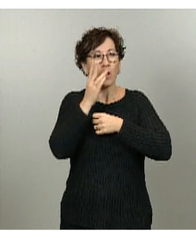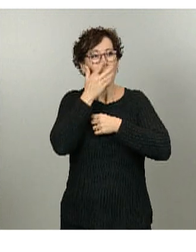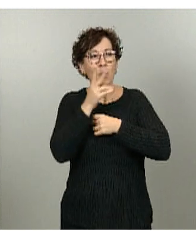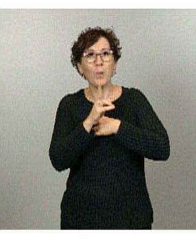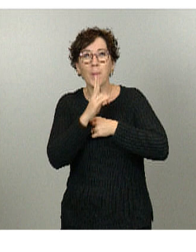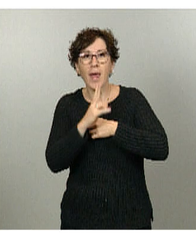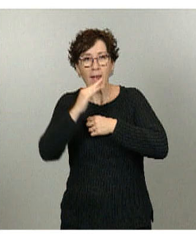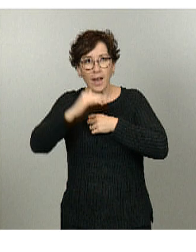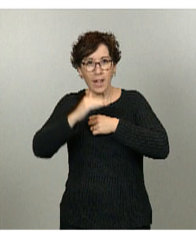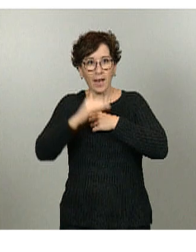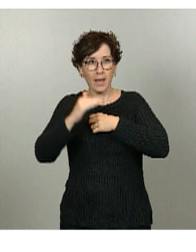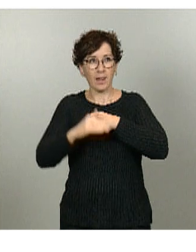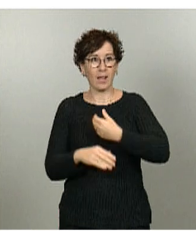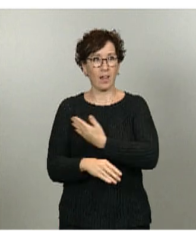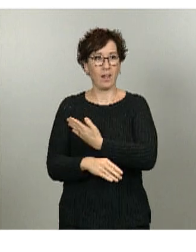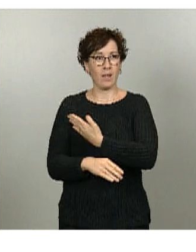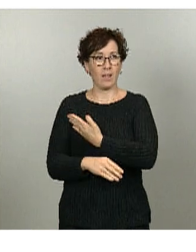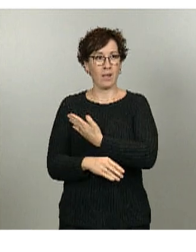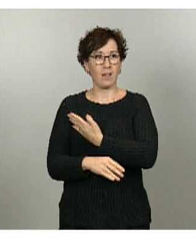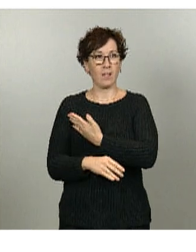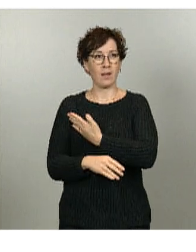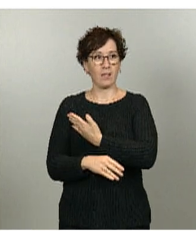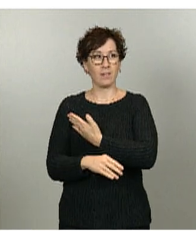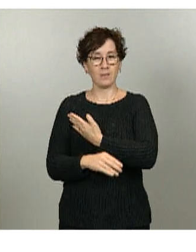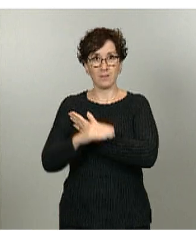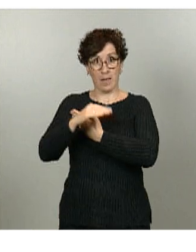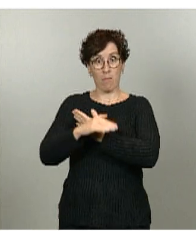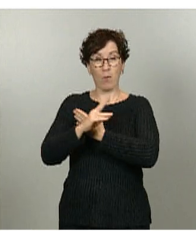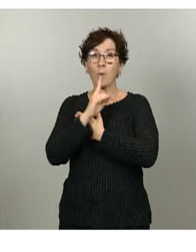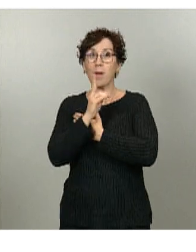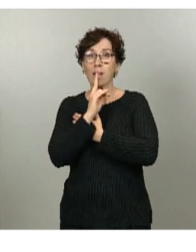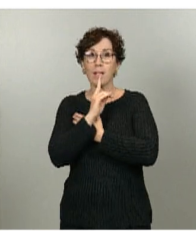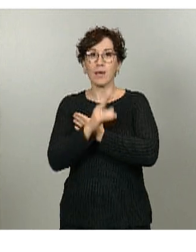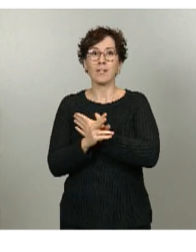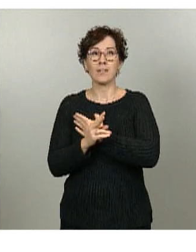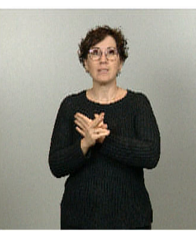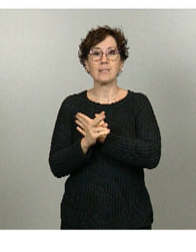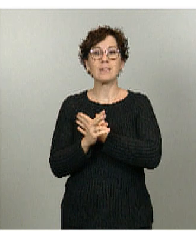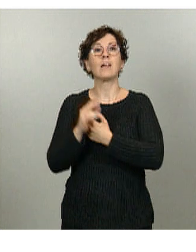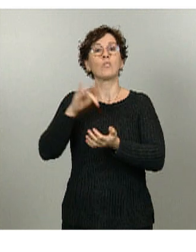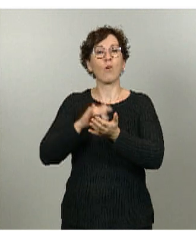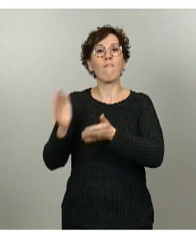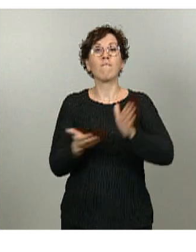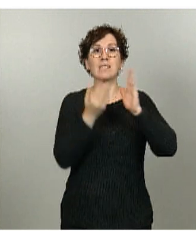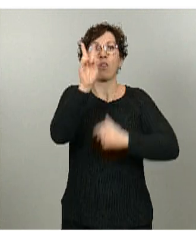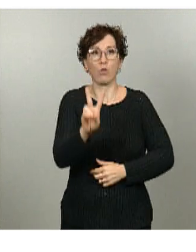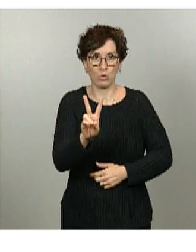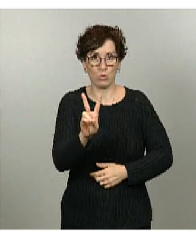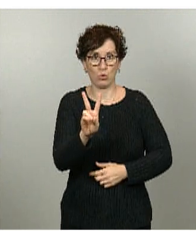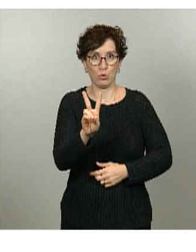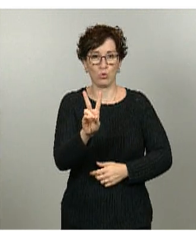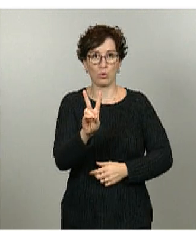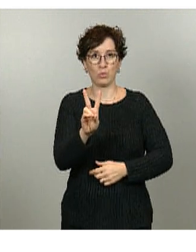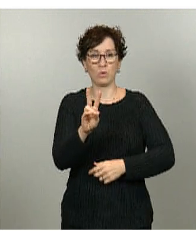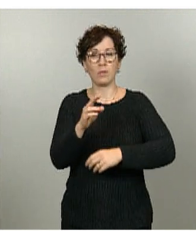parte baja, en el lado izquierdo de las imágenes, ha pasado a fase 2. La verdad es que en Baleares se han